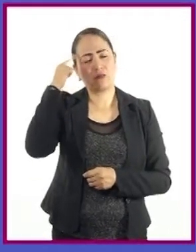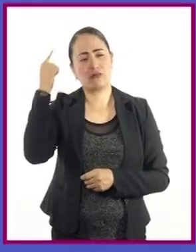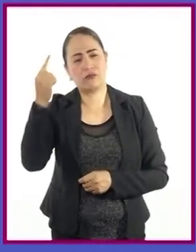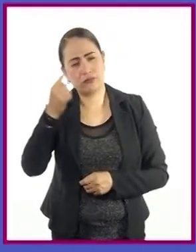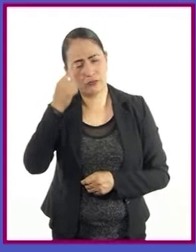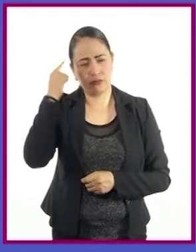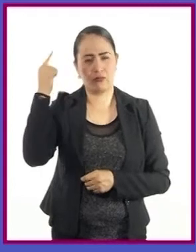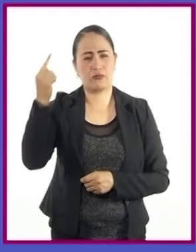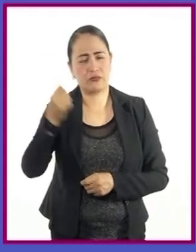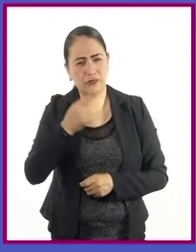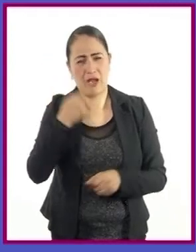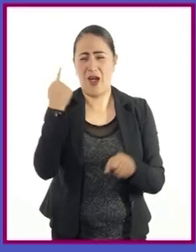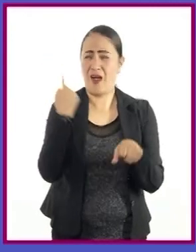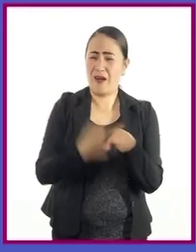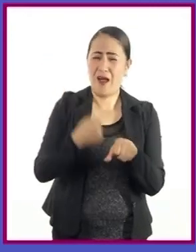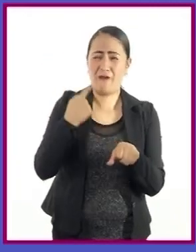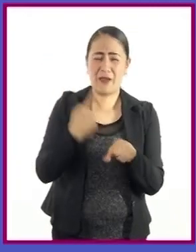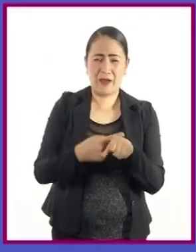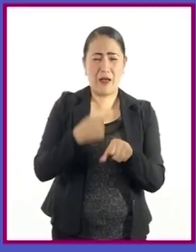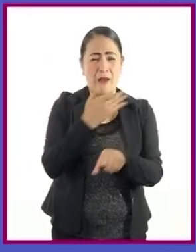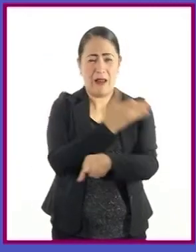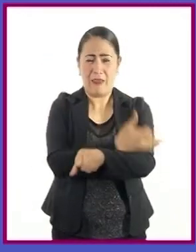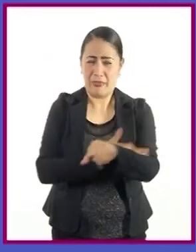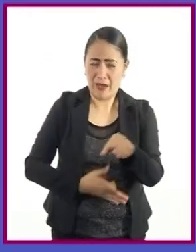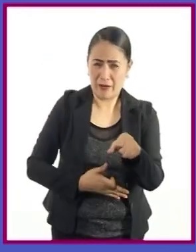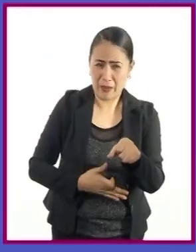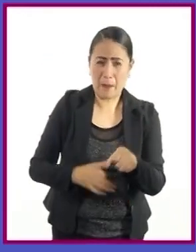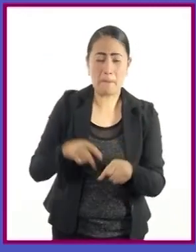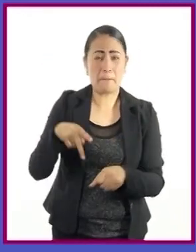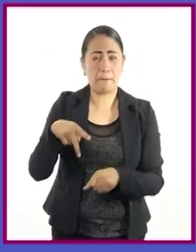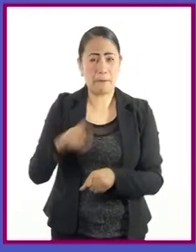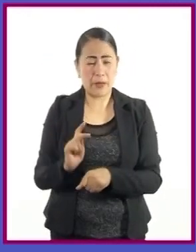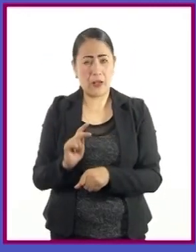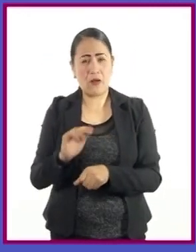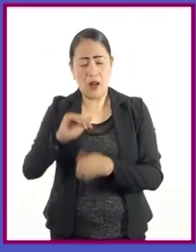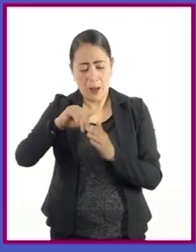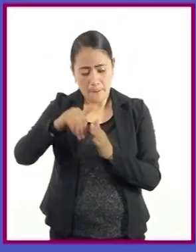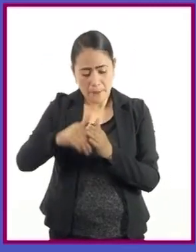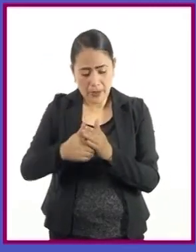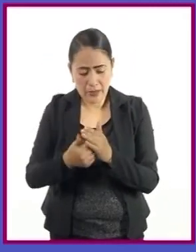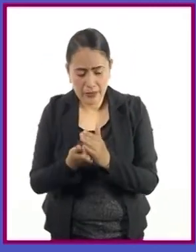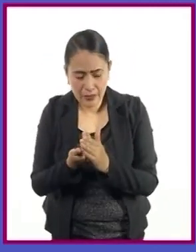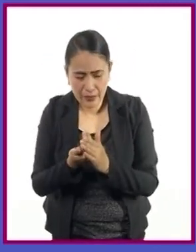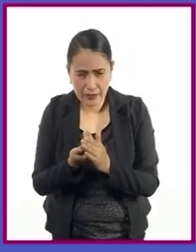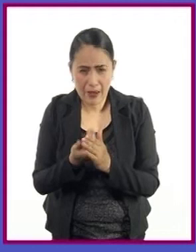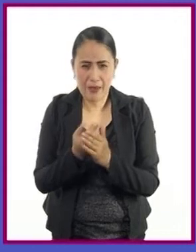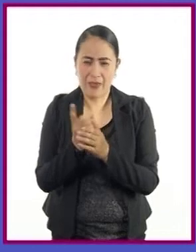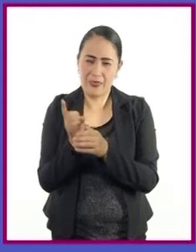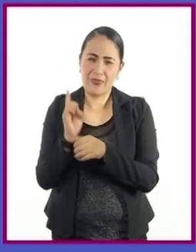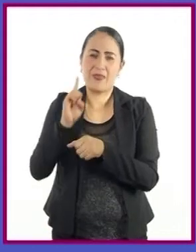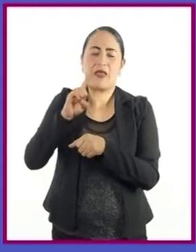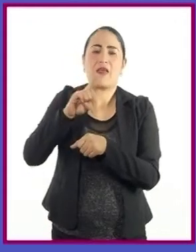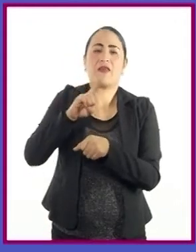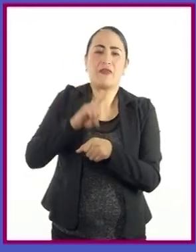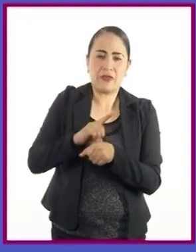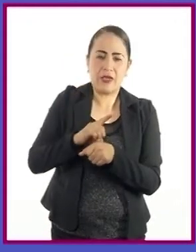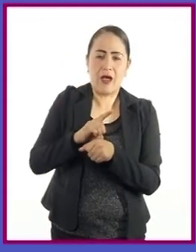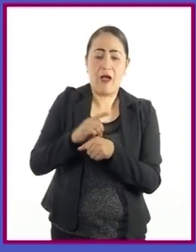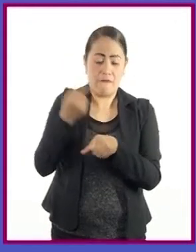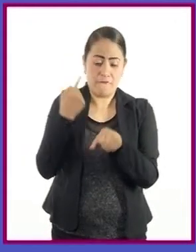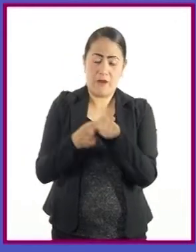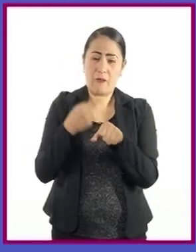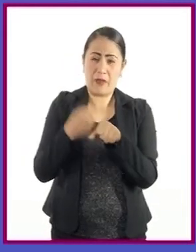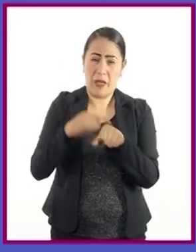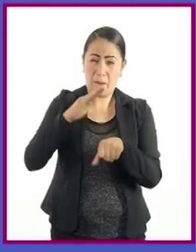anemia, agravado de tarde, pero que remitía siempre en las primeras horas. Durante el día no avanzaba su